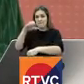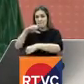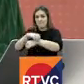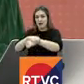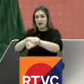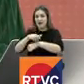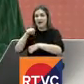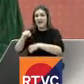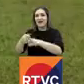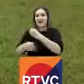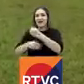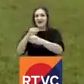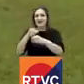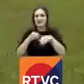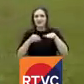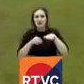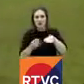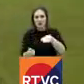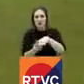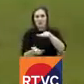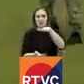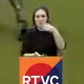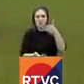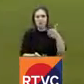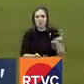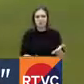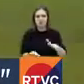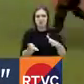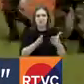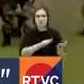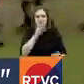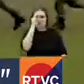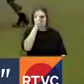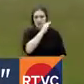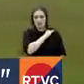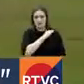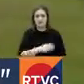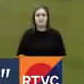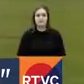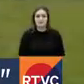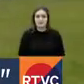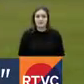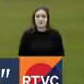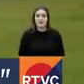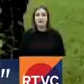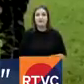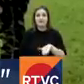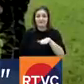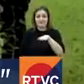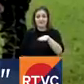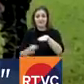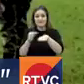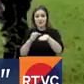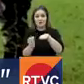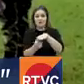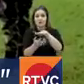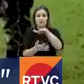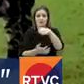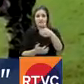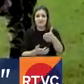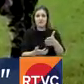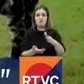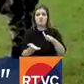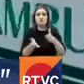Frontino, Antioquia. Pasaron más de 48 horas para que los cuerpos de los soldados asesinados en Frontino pudieran ser